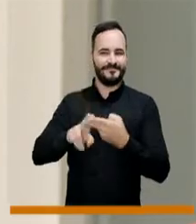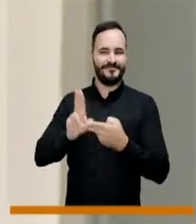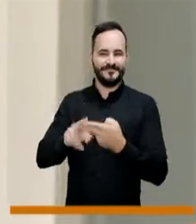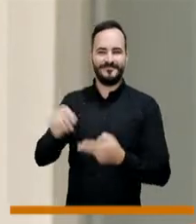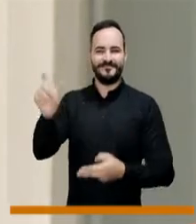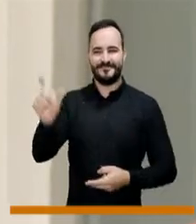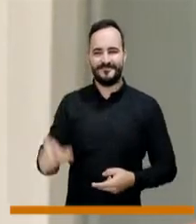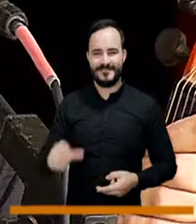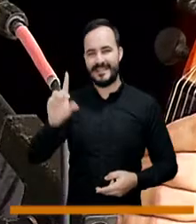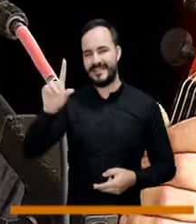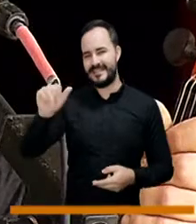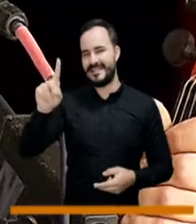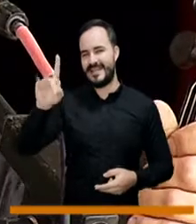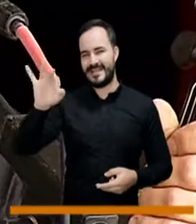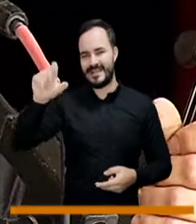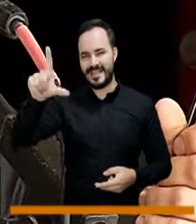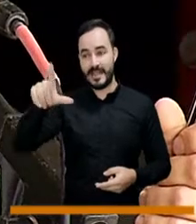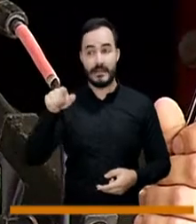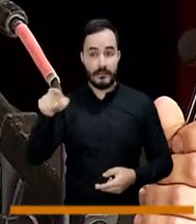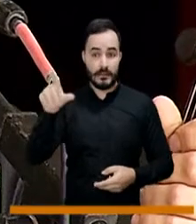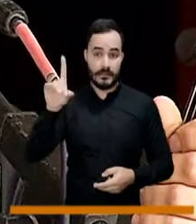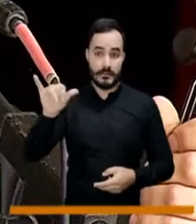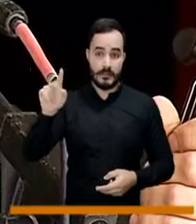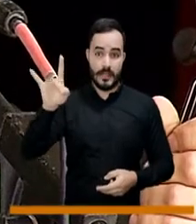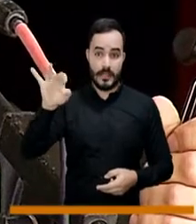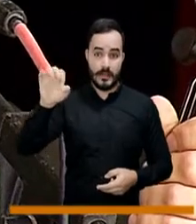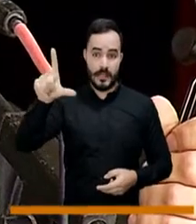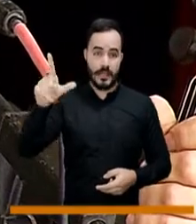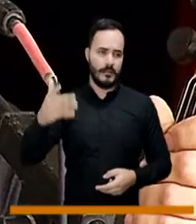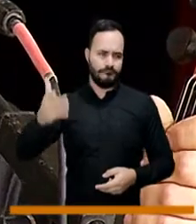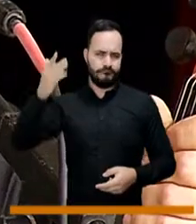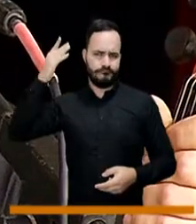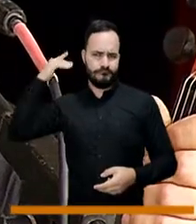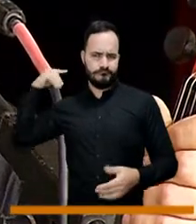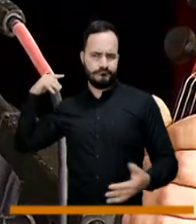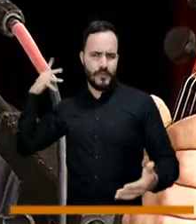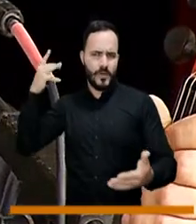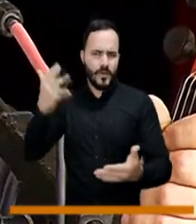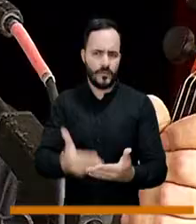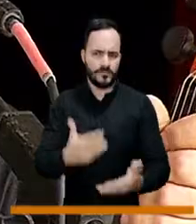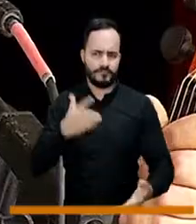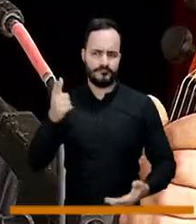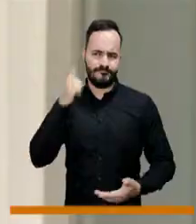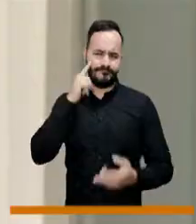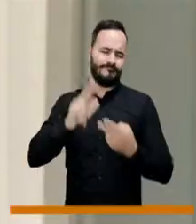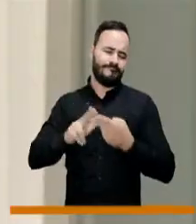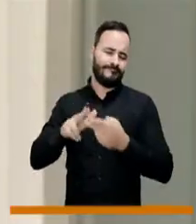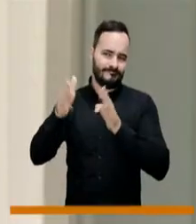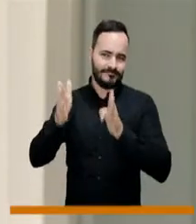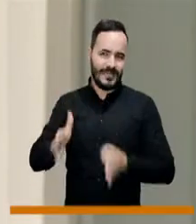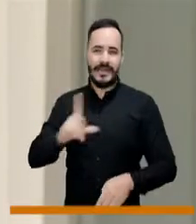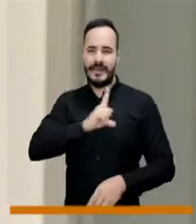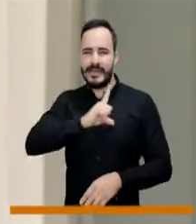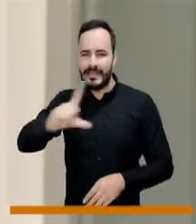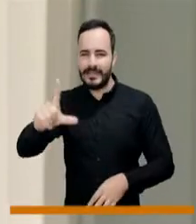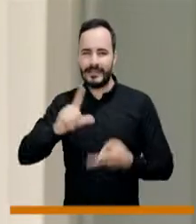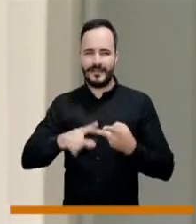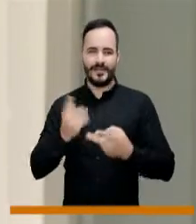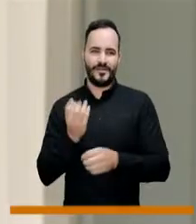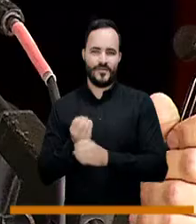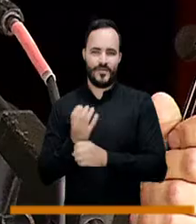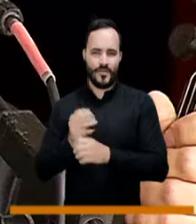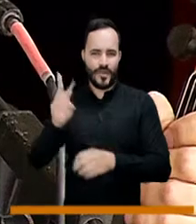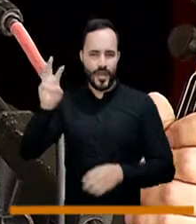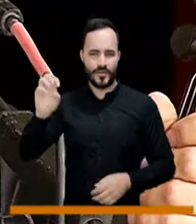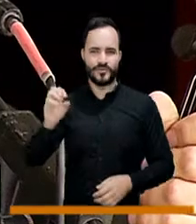movimientos culturales y artísticos de la ciudad. Y bueno, yo le veo más pinta de músico que de abogado, por lo